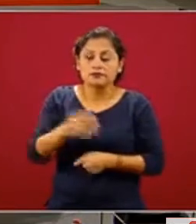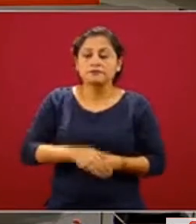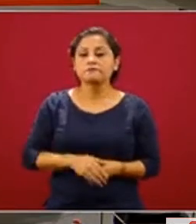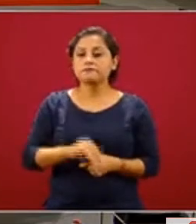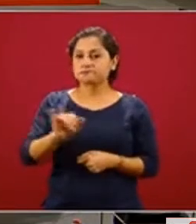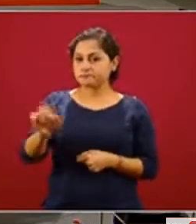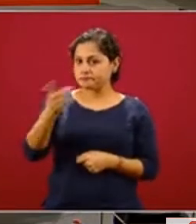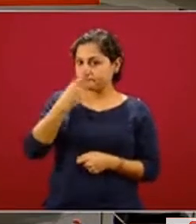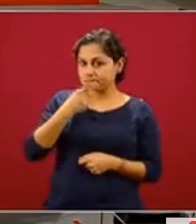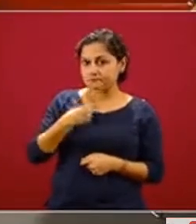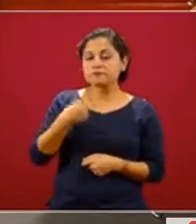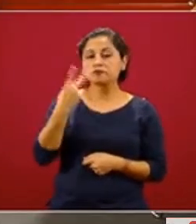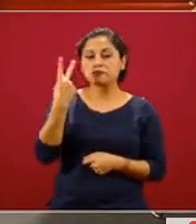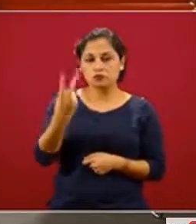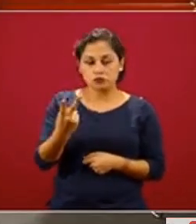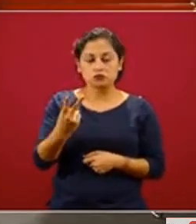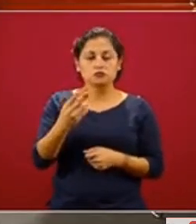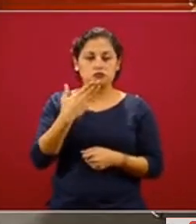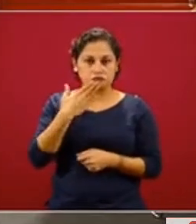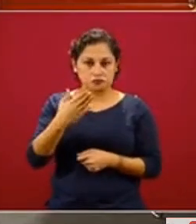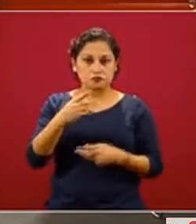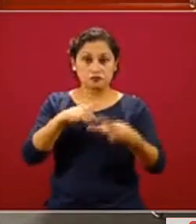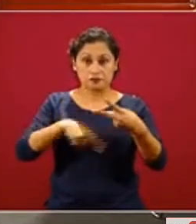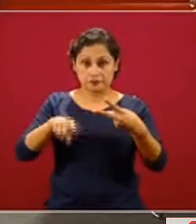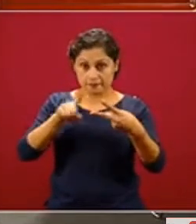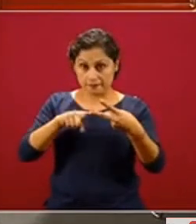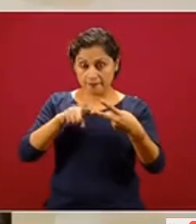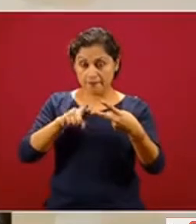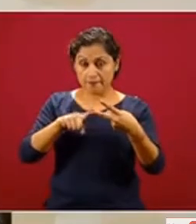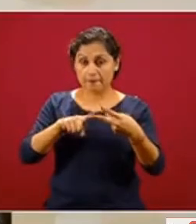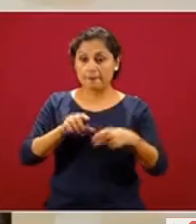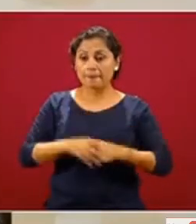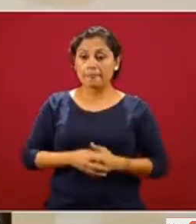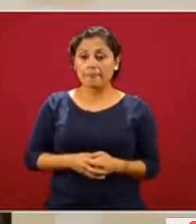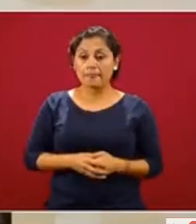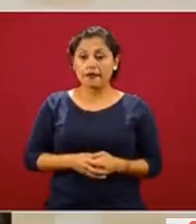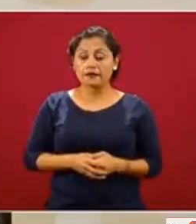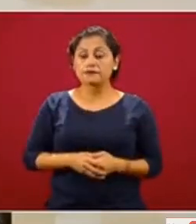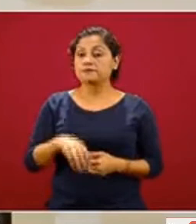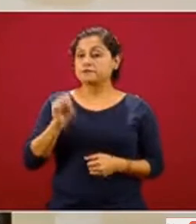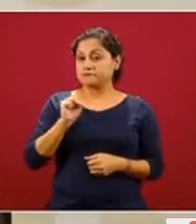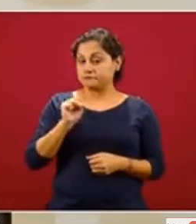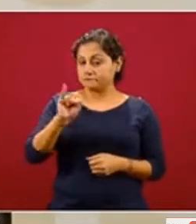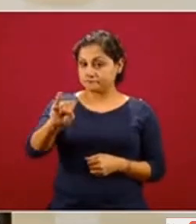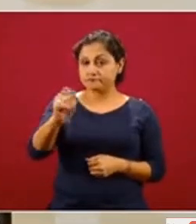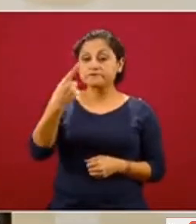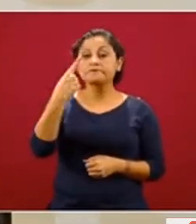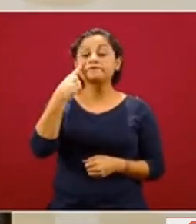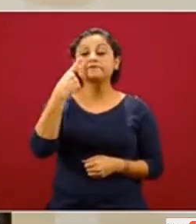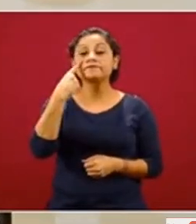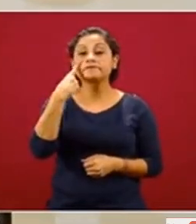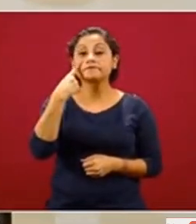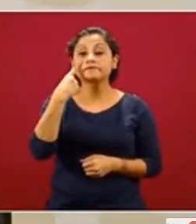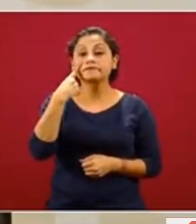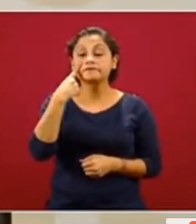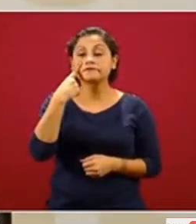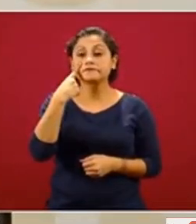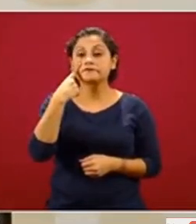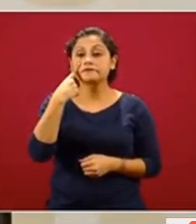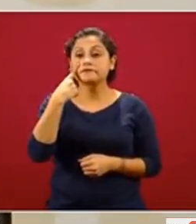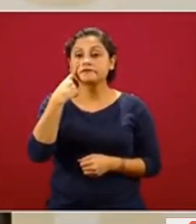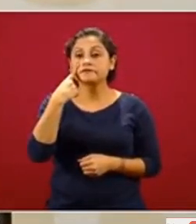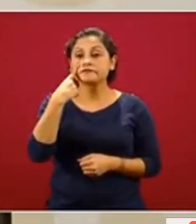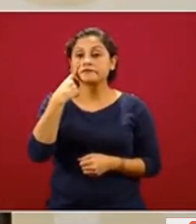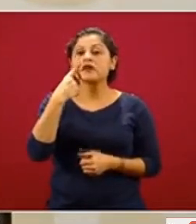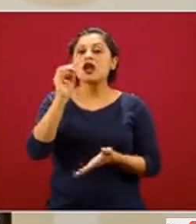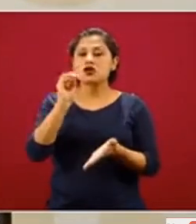planteamientos. Sobre el segundo, sí, reiteramos, en todo momento hay riesgo de